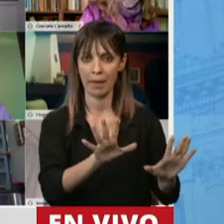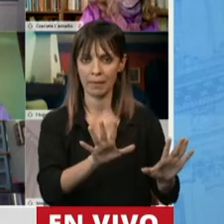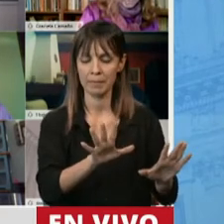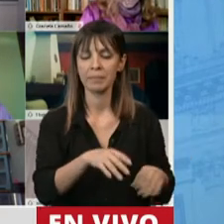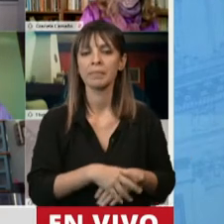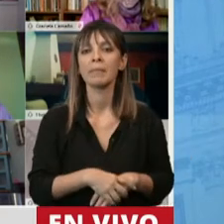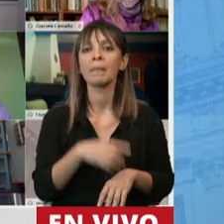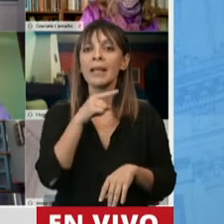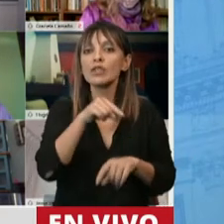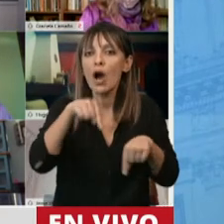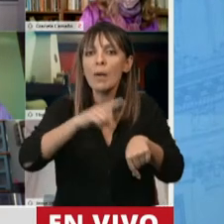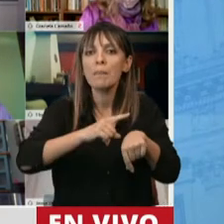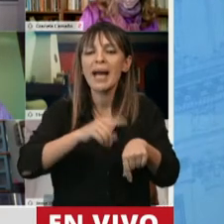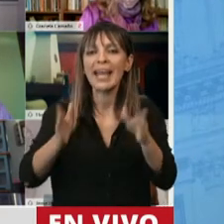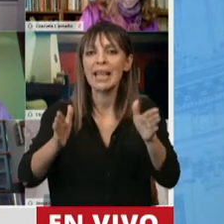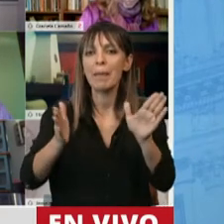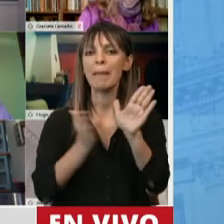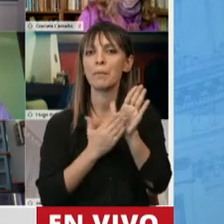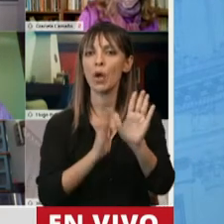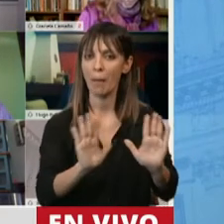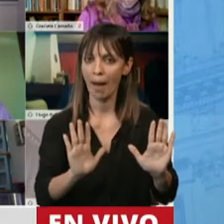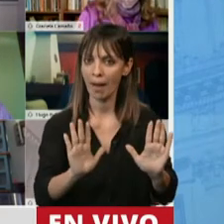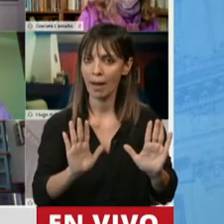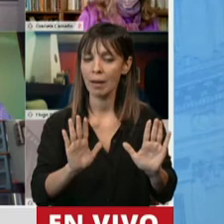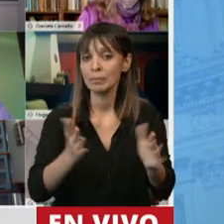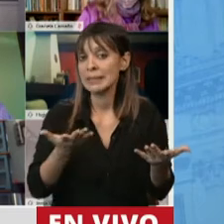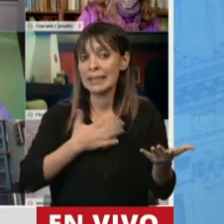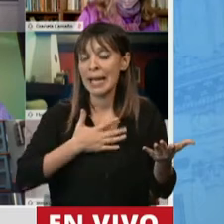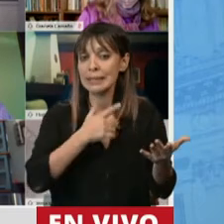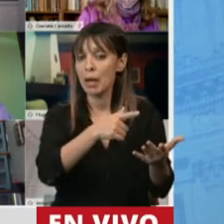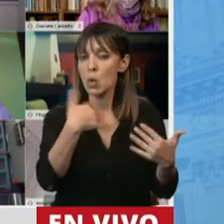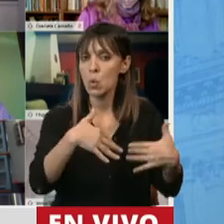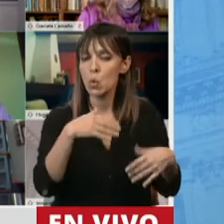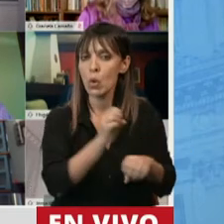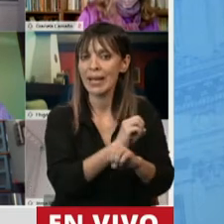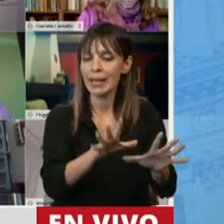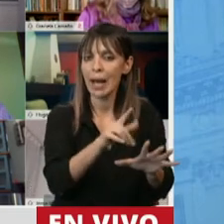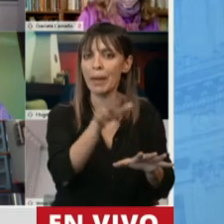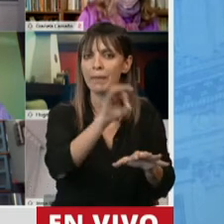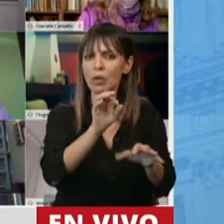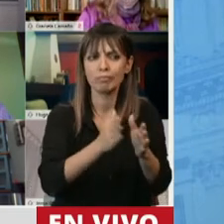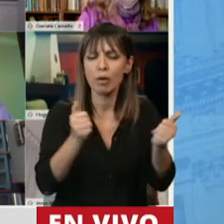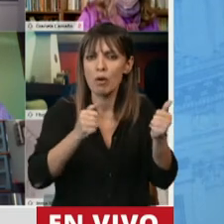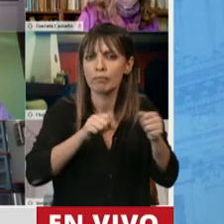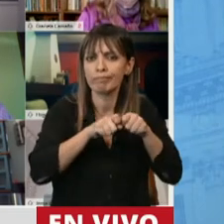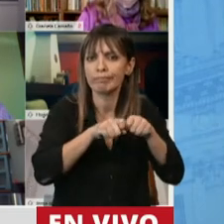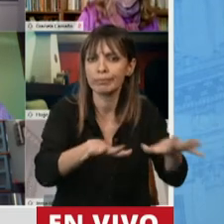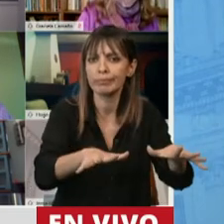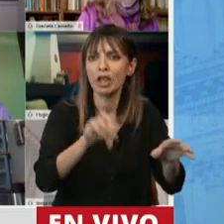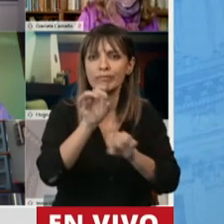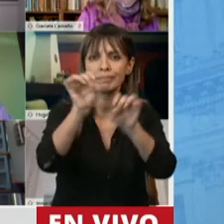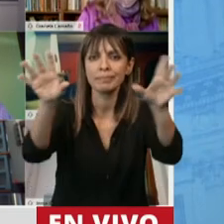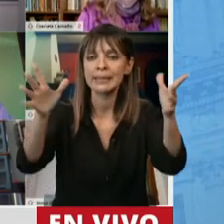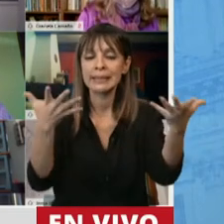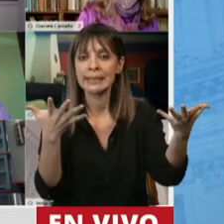está en etapa experimental, porque lamentablemente la velocidad del virus y la ausencia de tratamiento genera una urgencia que